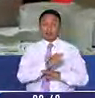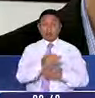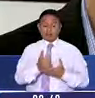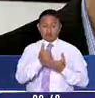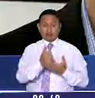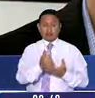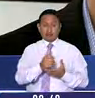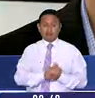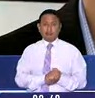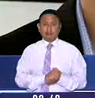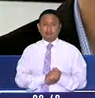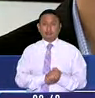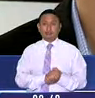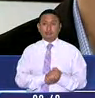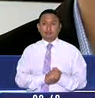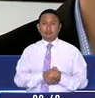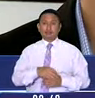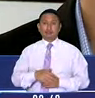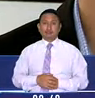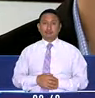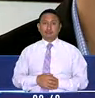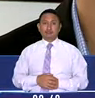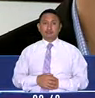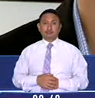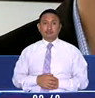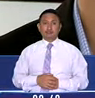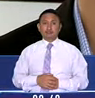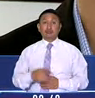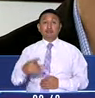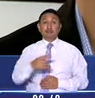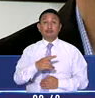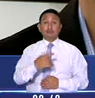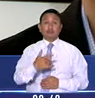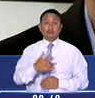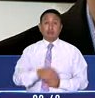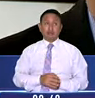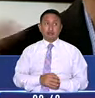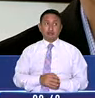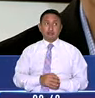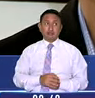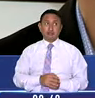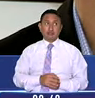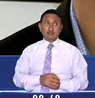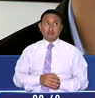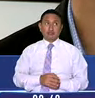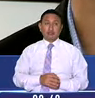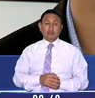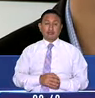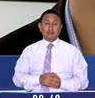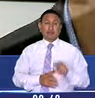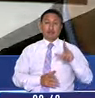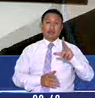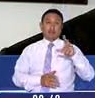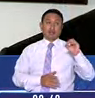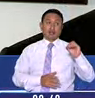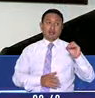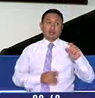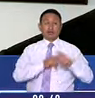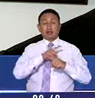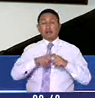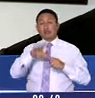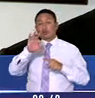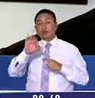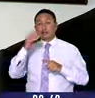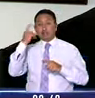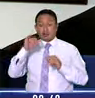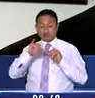tratamientos. La mayoría viene prácticamente a demorarse de 30 a 60 a 90 días. El problema de